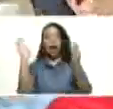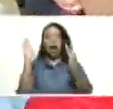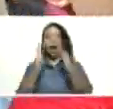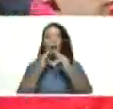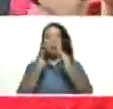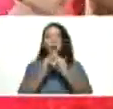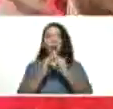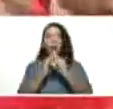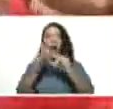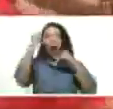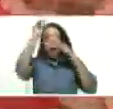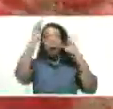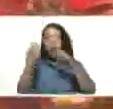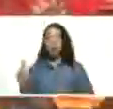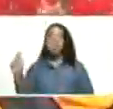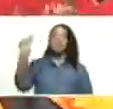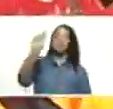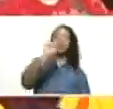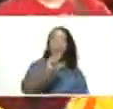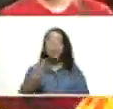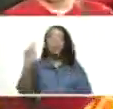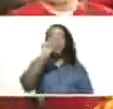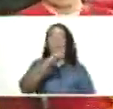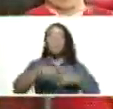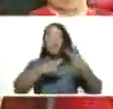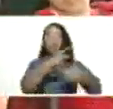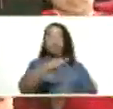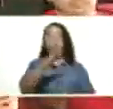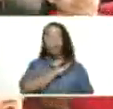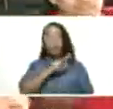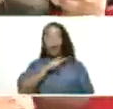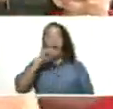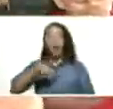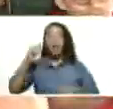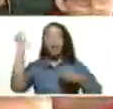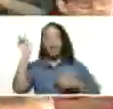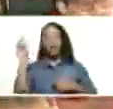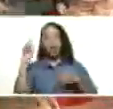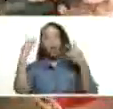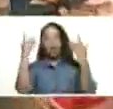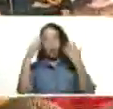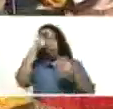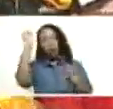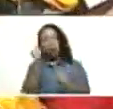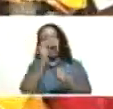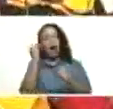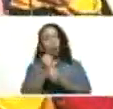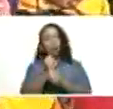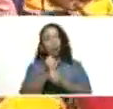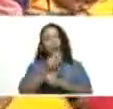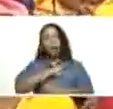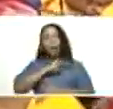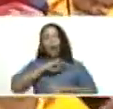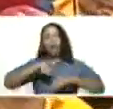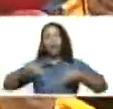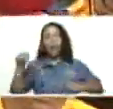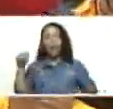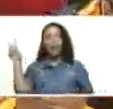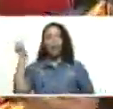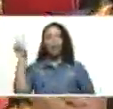atendidos mensualmente con producción venezolana, nacional, de la tierra venezolana.